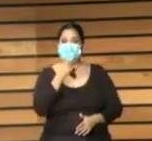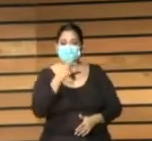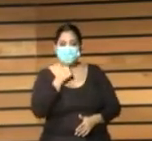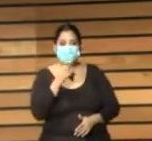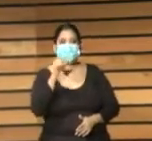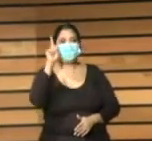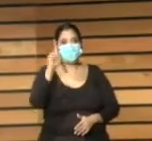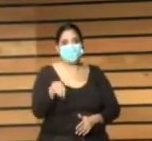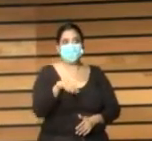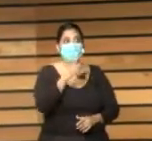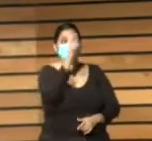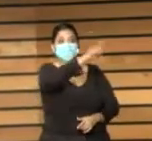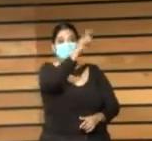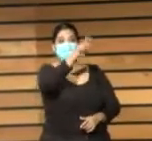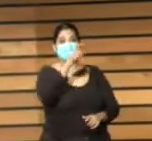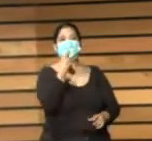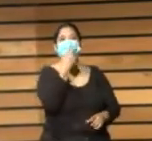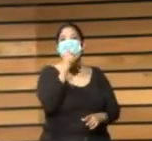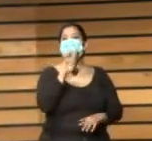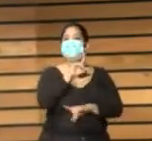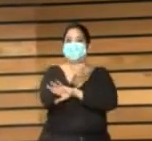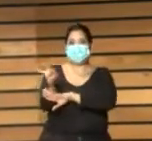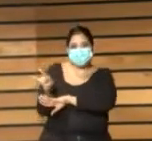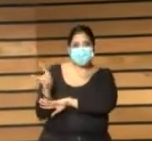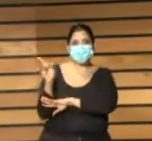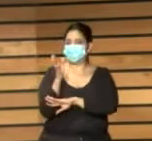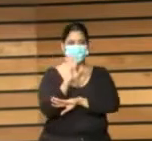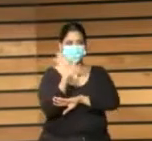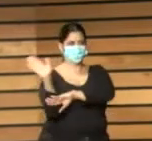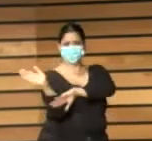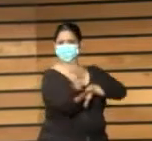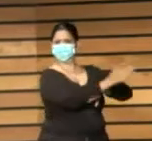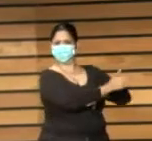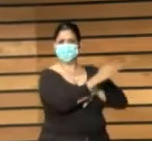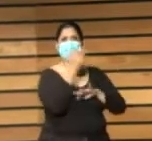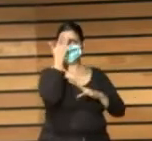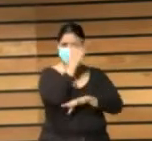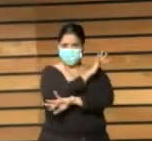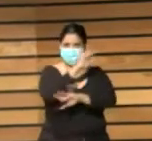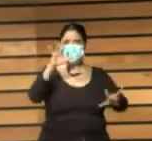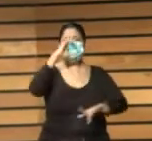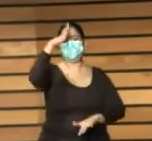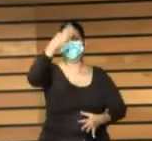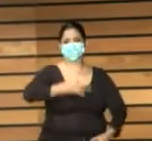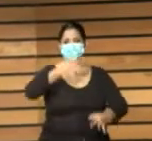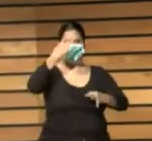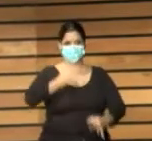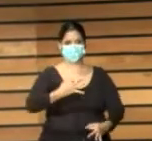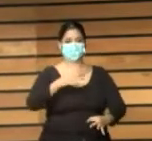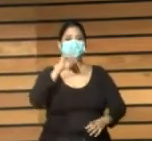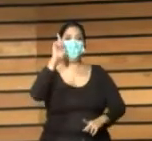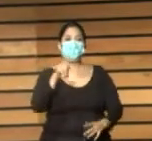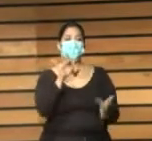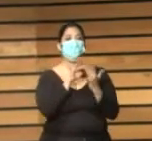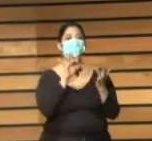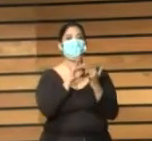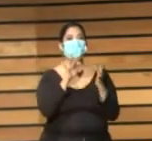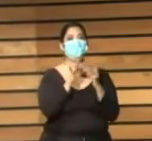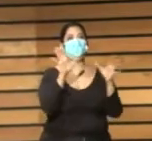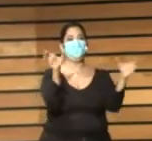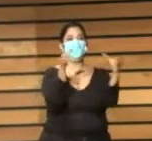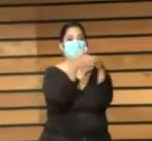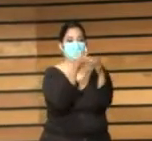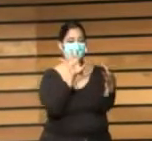los bulos locales. Las bibliotecas públicas deben potenciar el proceso comunicativo entre las personas de su comunidad,